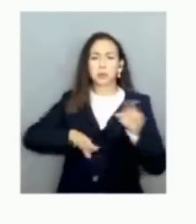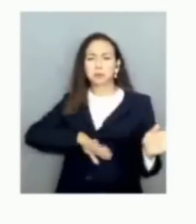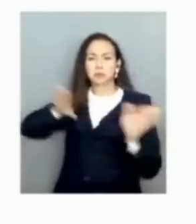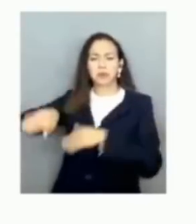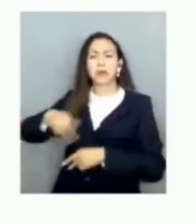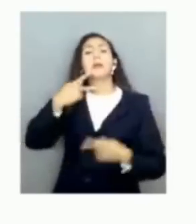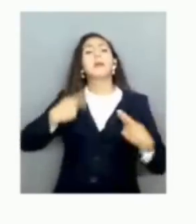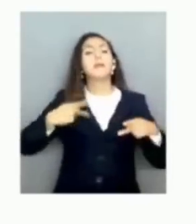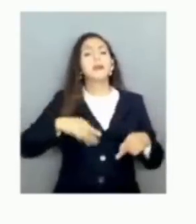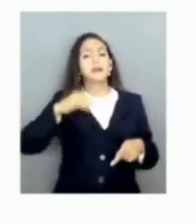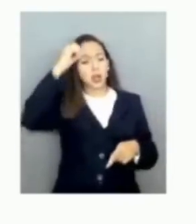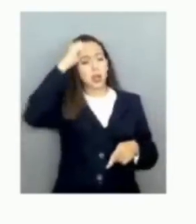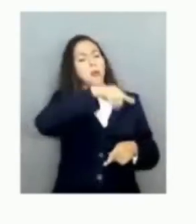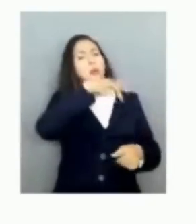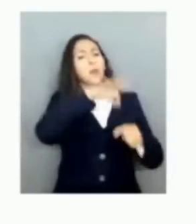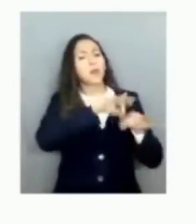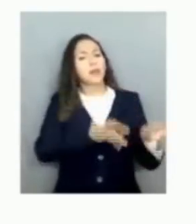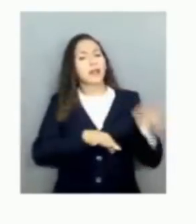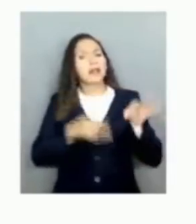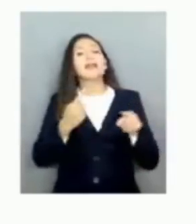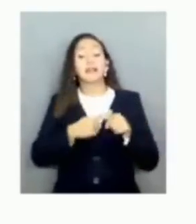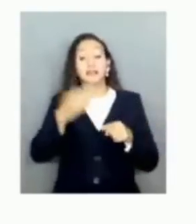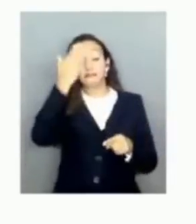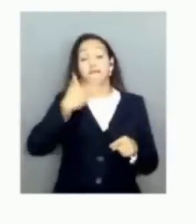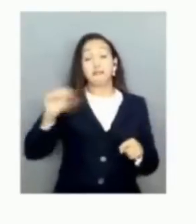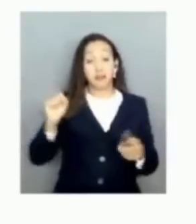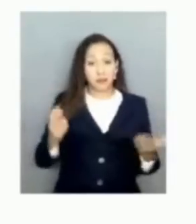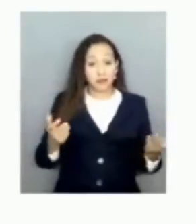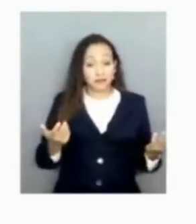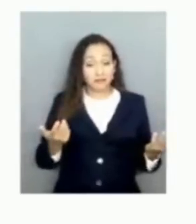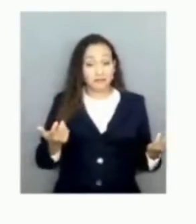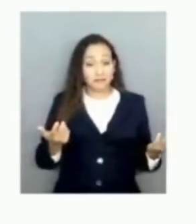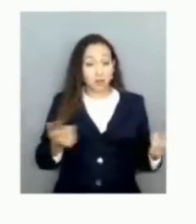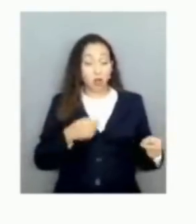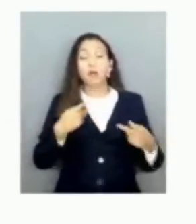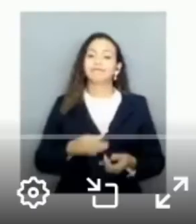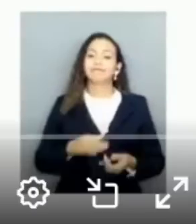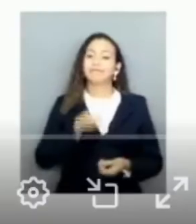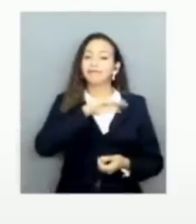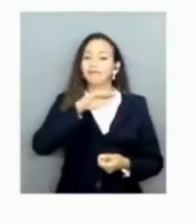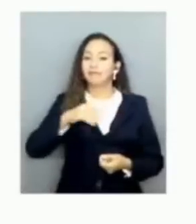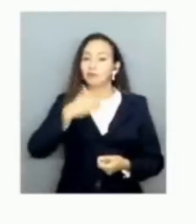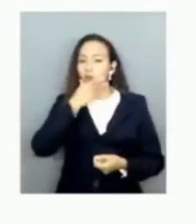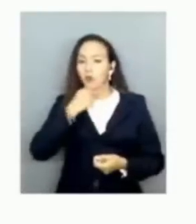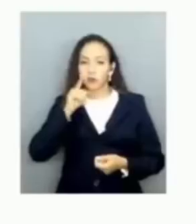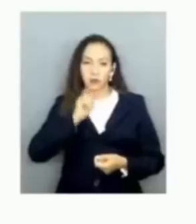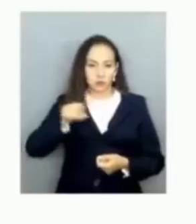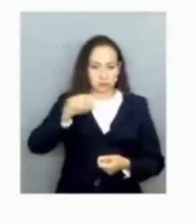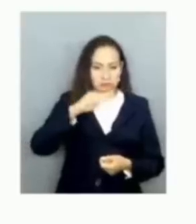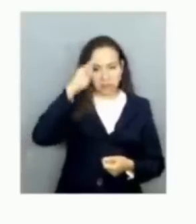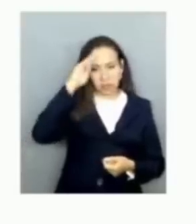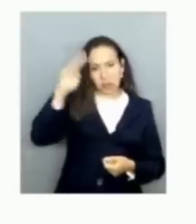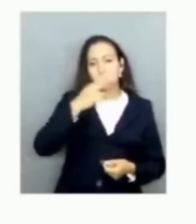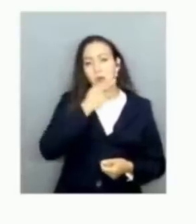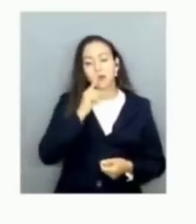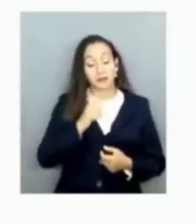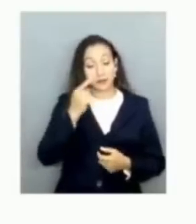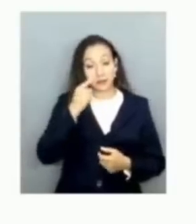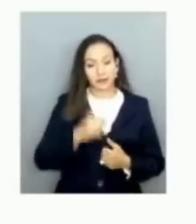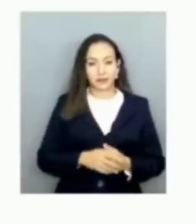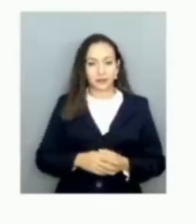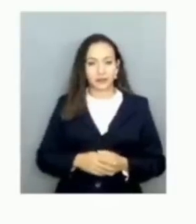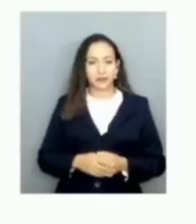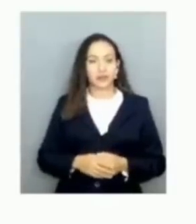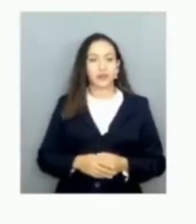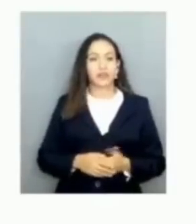ministra Norma Piña y después vamos a ir a la respuesta del presidente. El Poder Ejecutivo Federal está